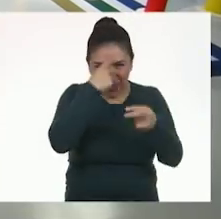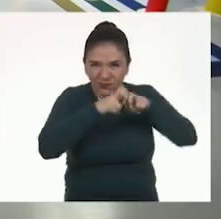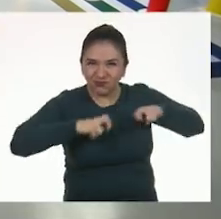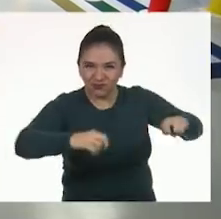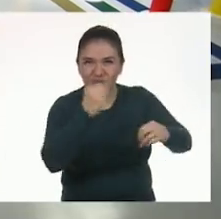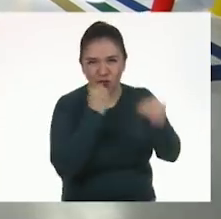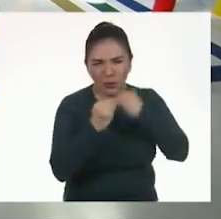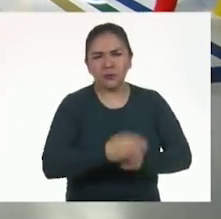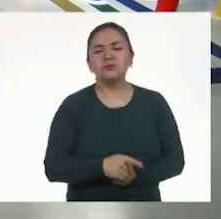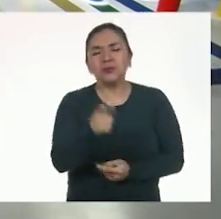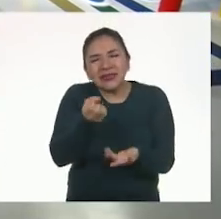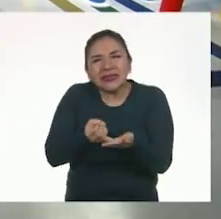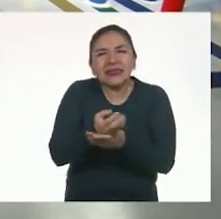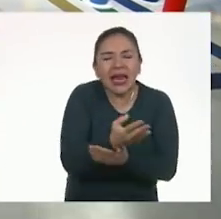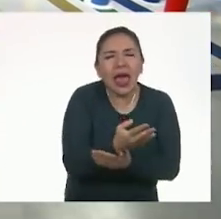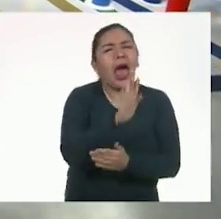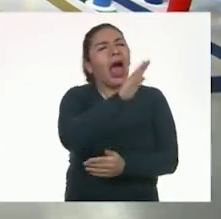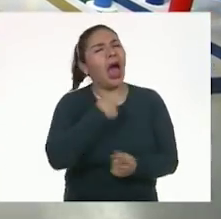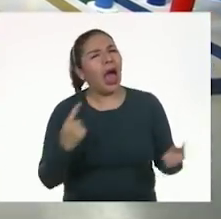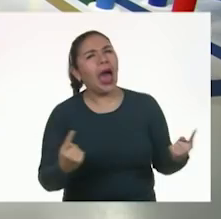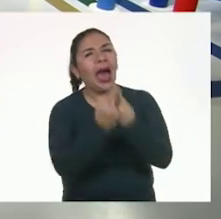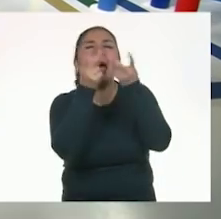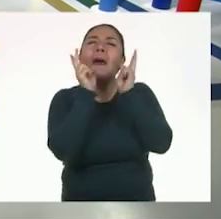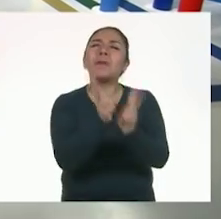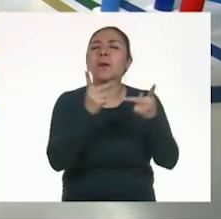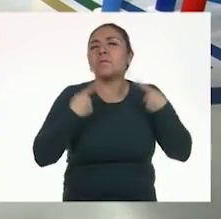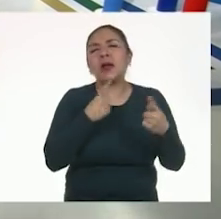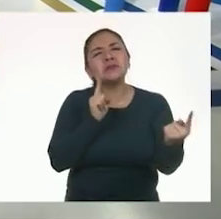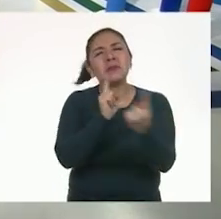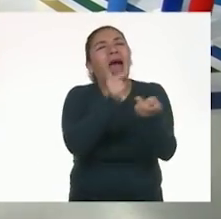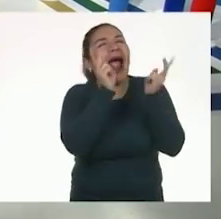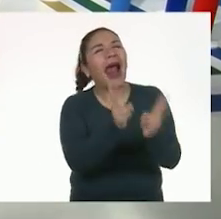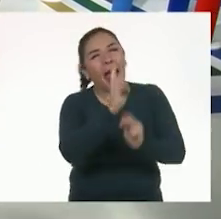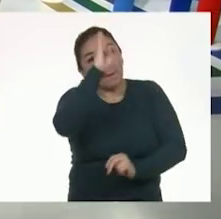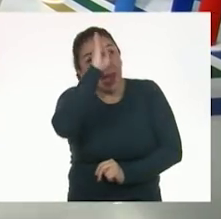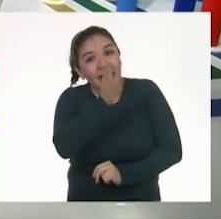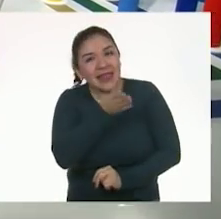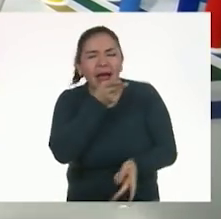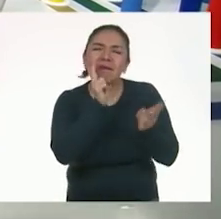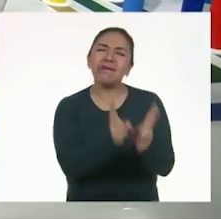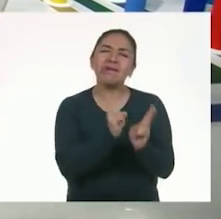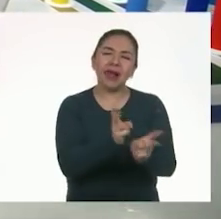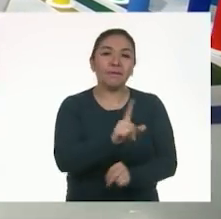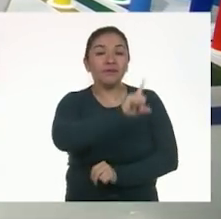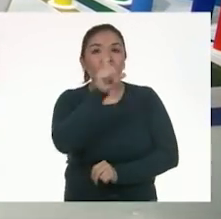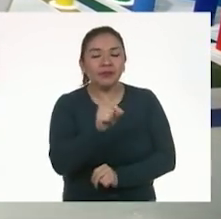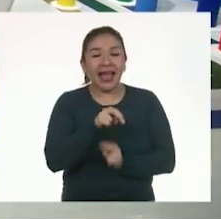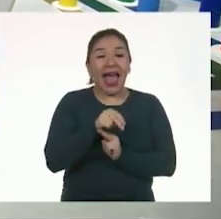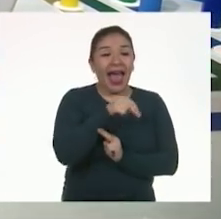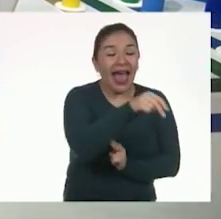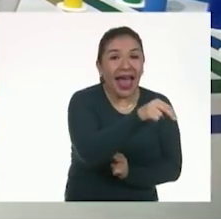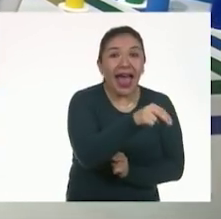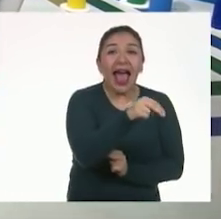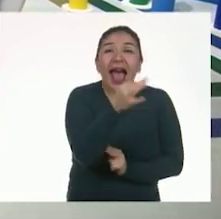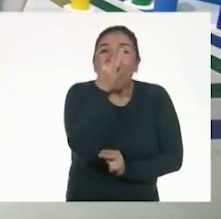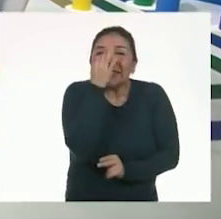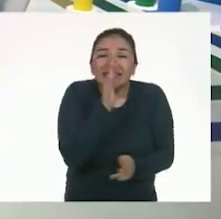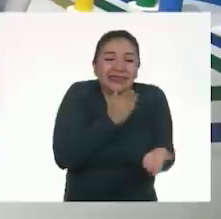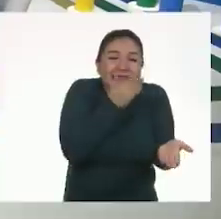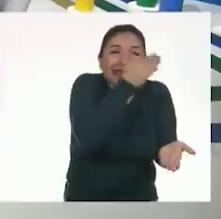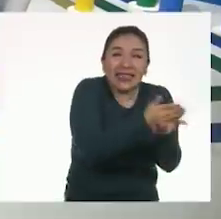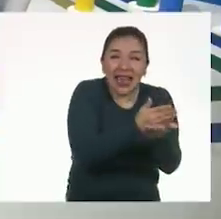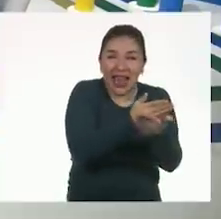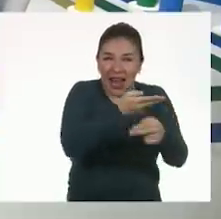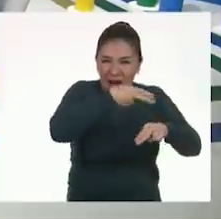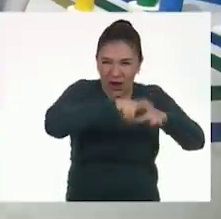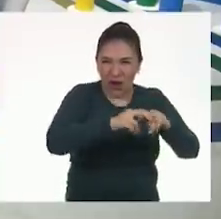de inmediato te encuentras con alguien y te quedas platicando por media hora. Te sigues y a punto de llegar al comedor te das cuenta que se te